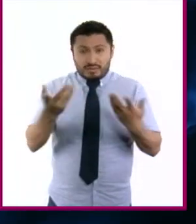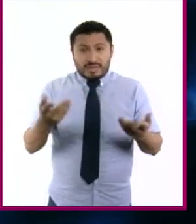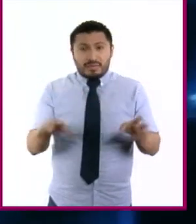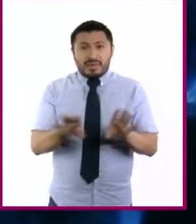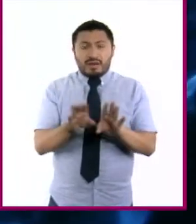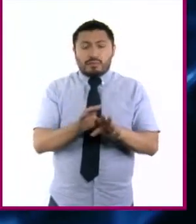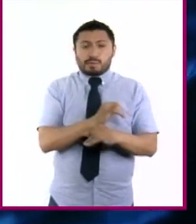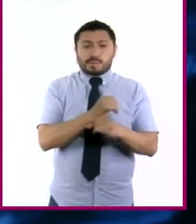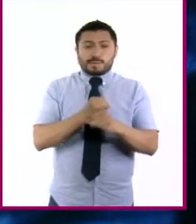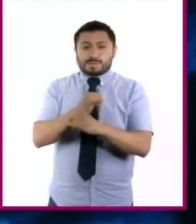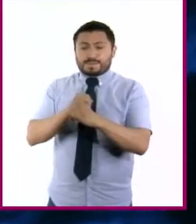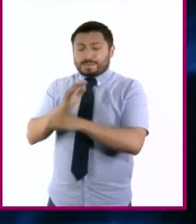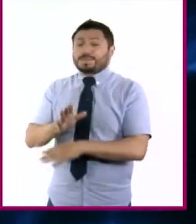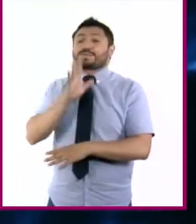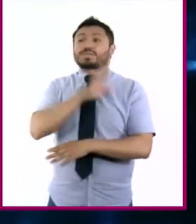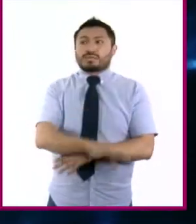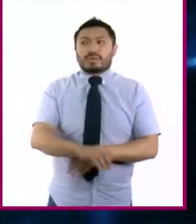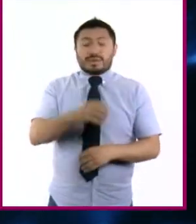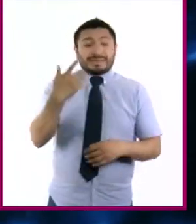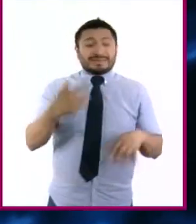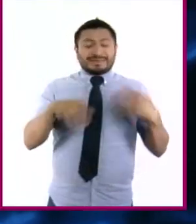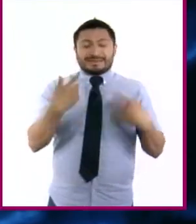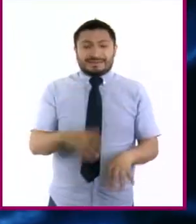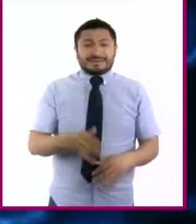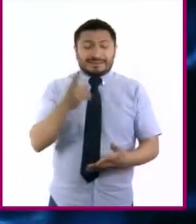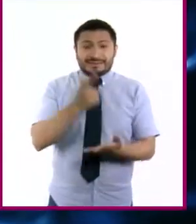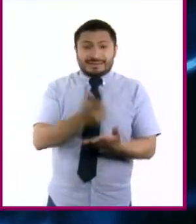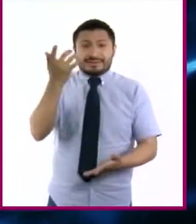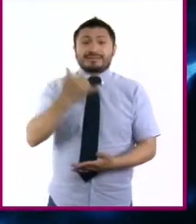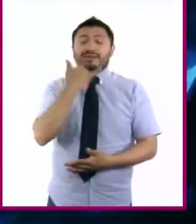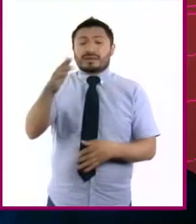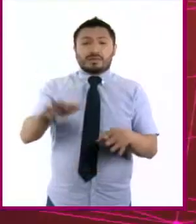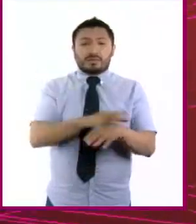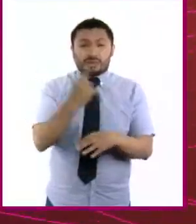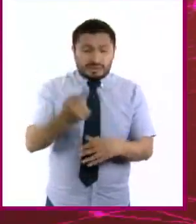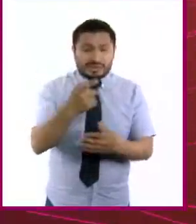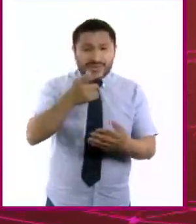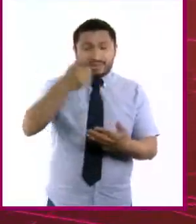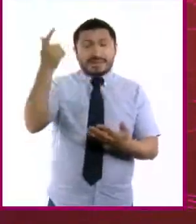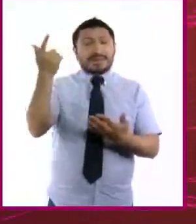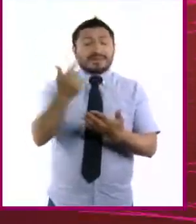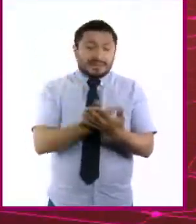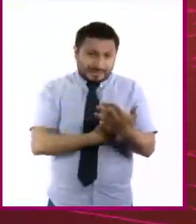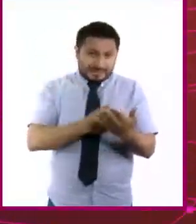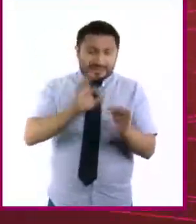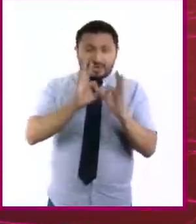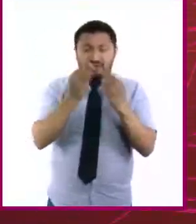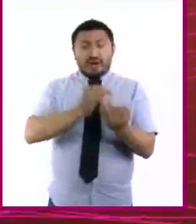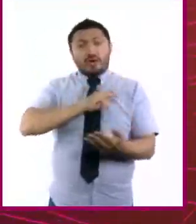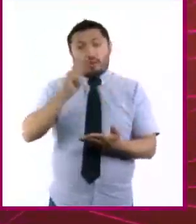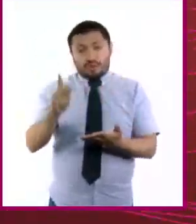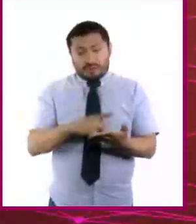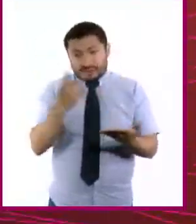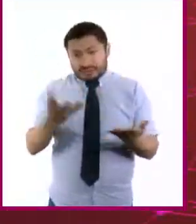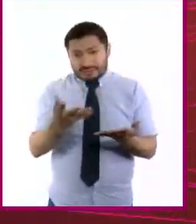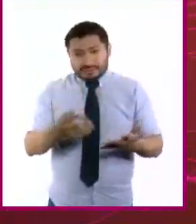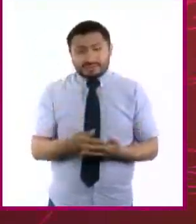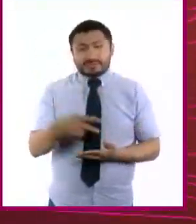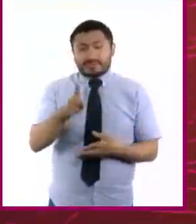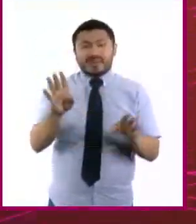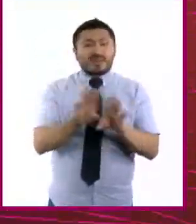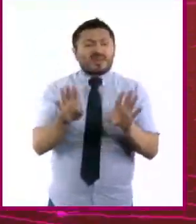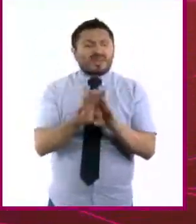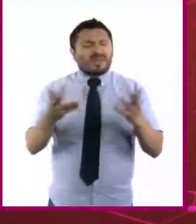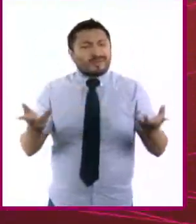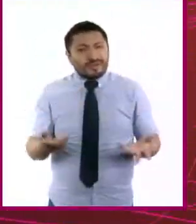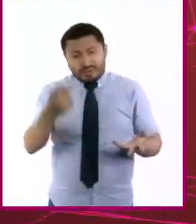nuestra investigación y salirnos caro, porque el instrumento se tendrá que volver a aplicar. Pero, ¿cómo le podemos hacer para hacer un buen